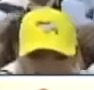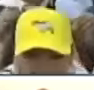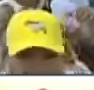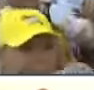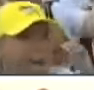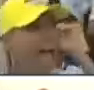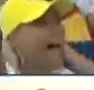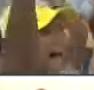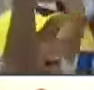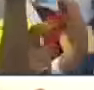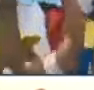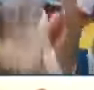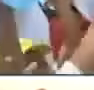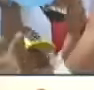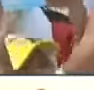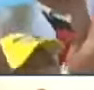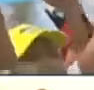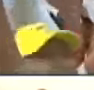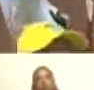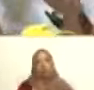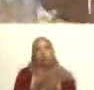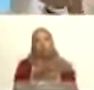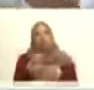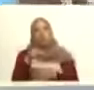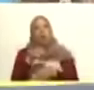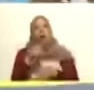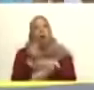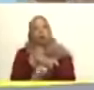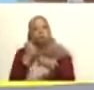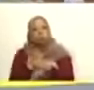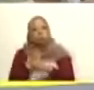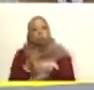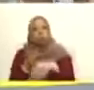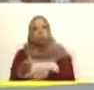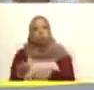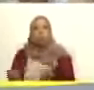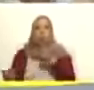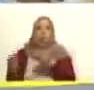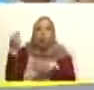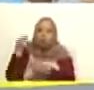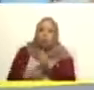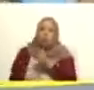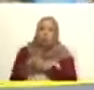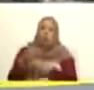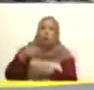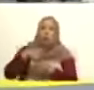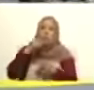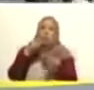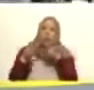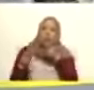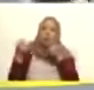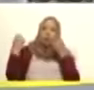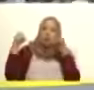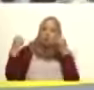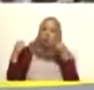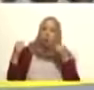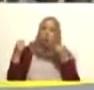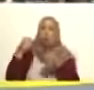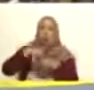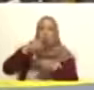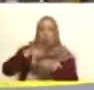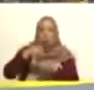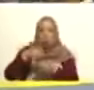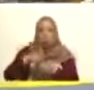extranjero una demanda para que ese tribunal extranjero prohibiera el referendo consultivo. ¿Ustedes